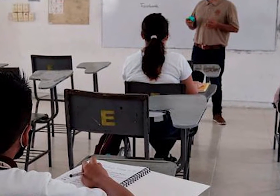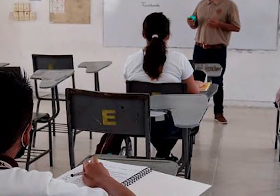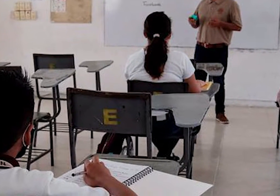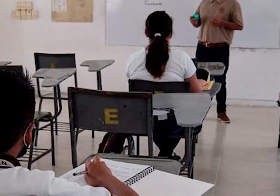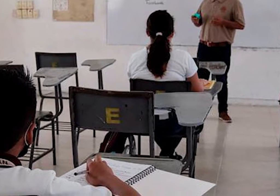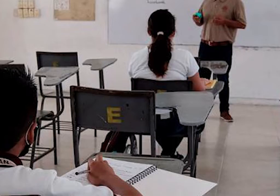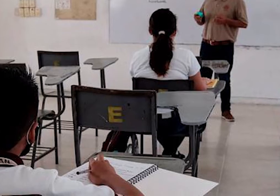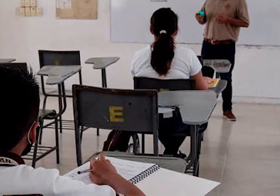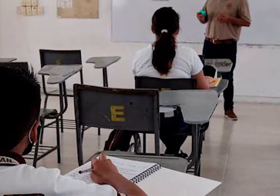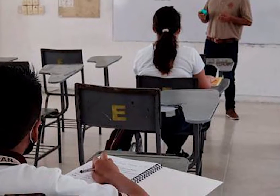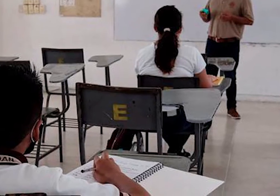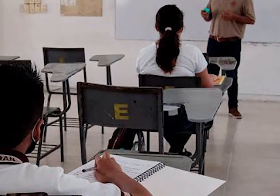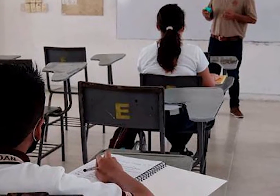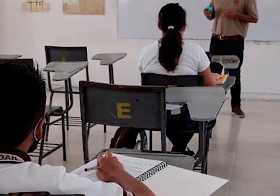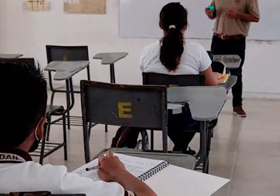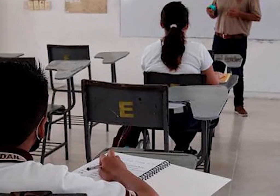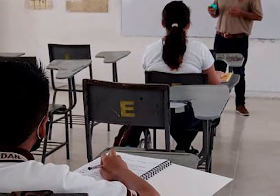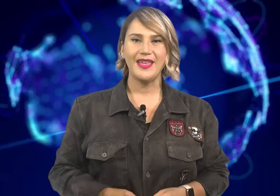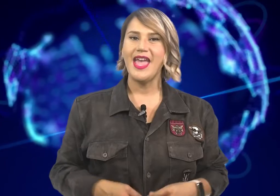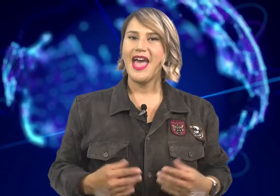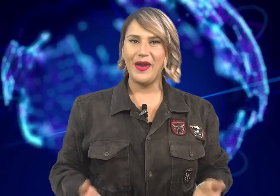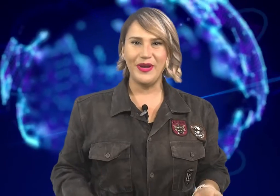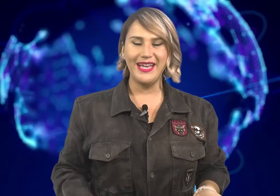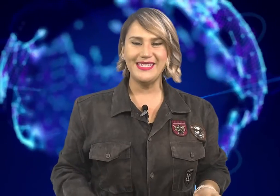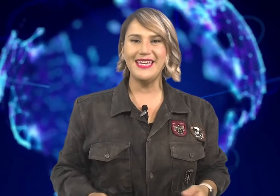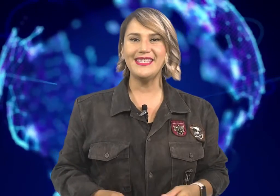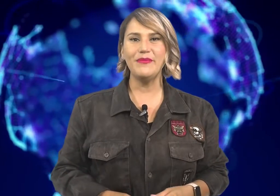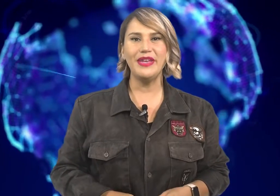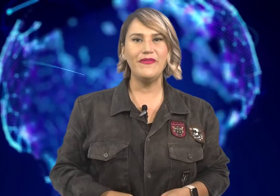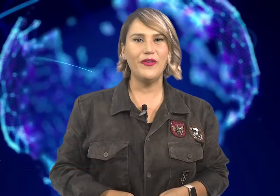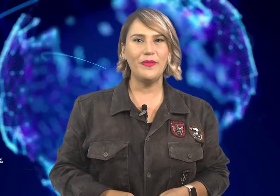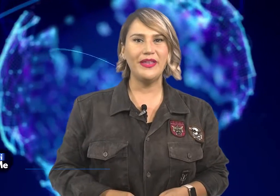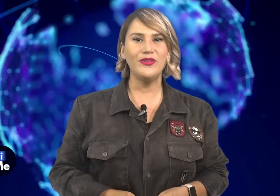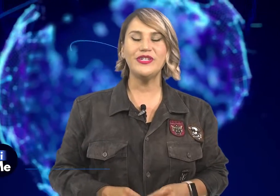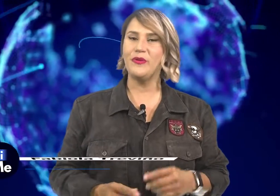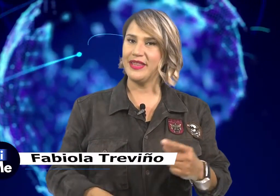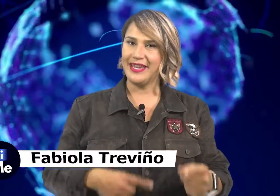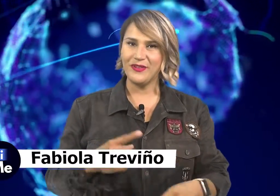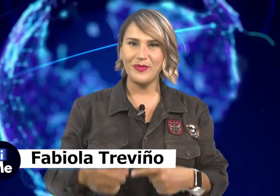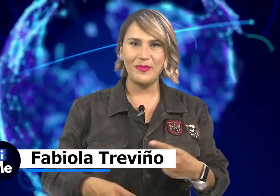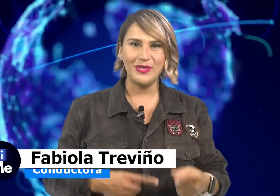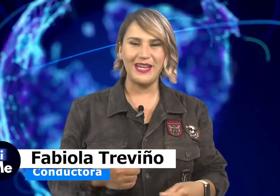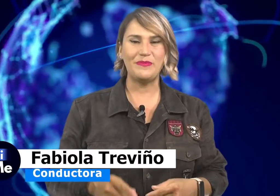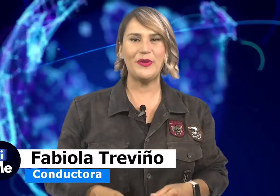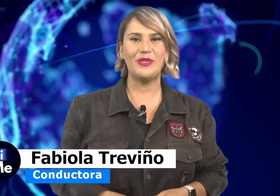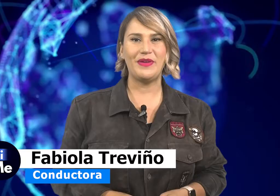este día sus actos de clausura del curso. Ahora, ya están bien informados,